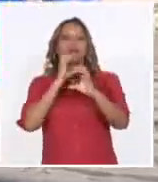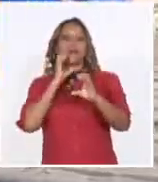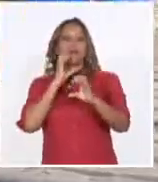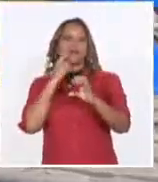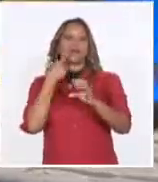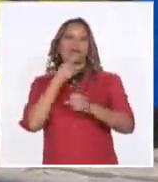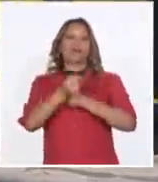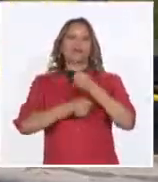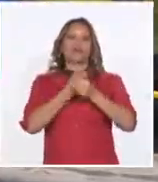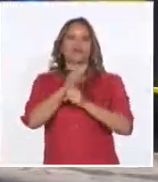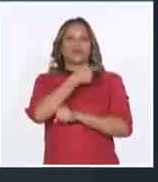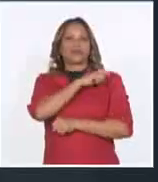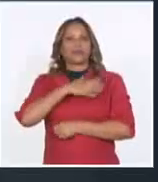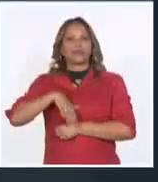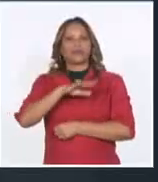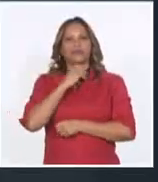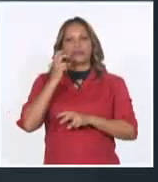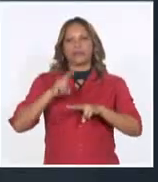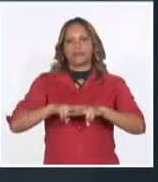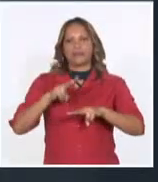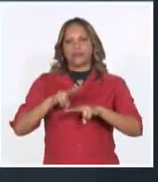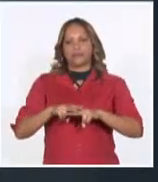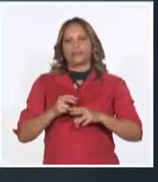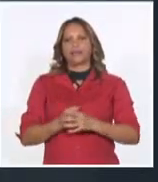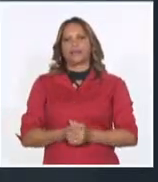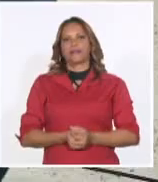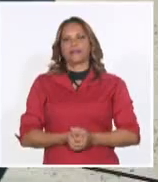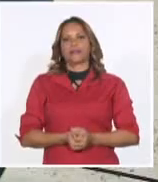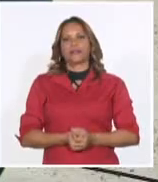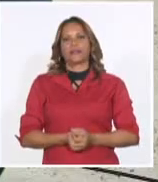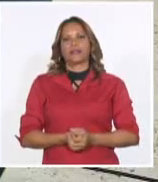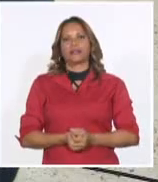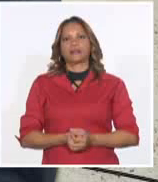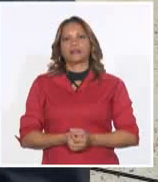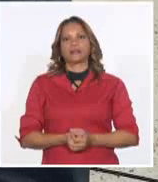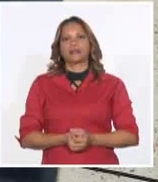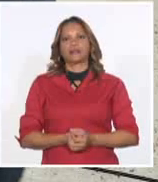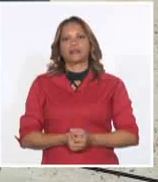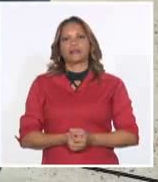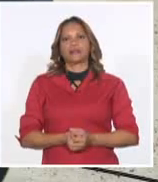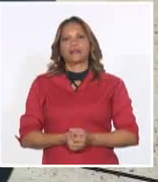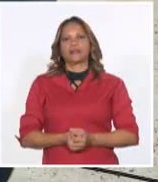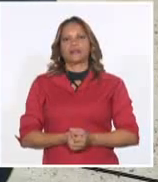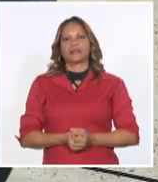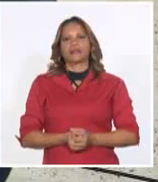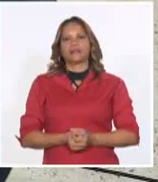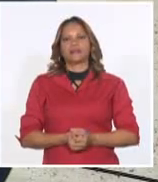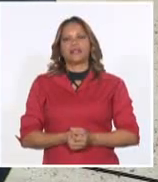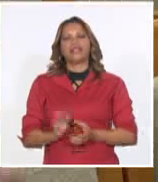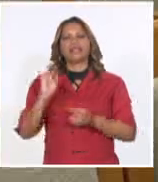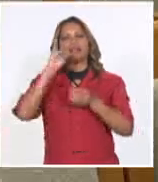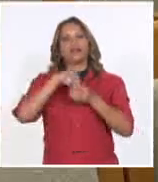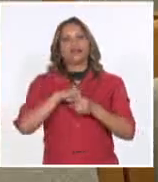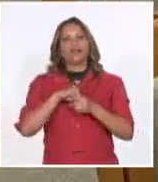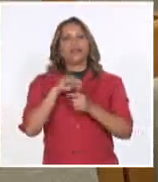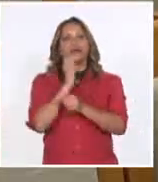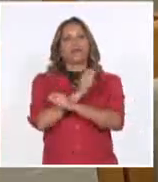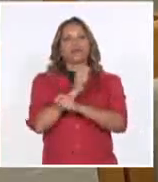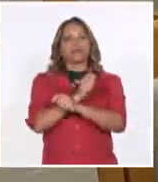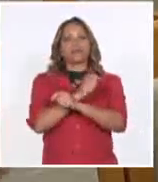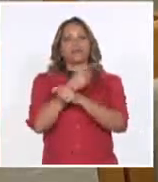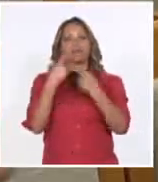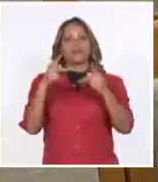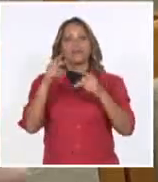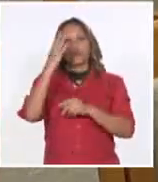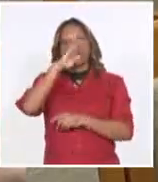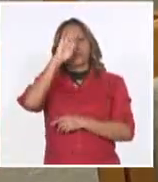de la capital. Lo concebido en las acciones por realizar incluye la capacitación de profesionales